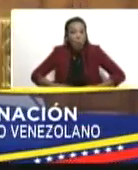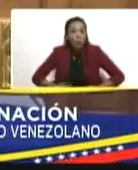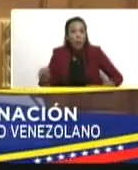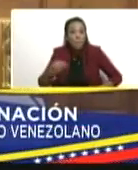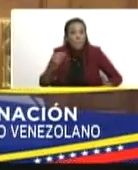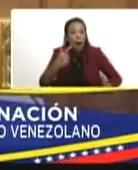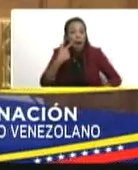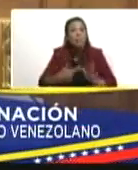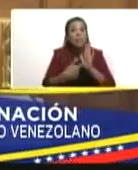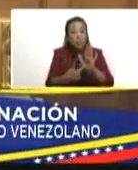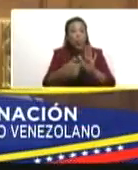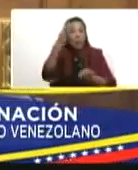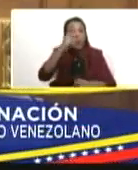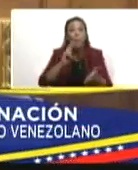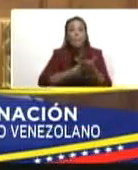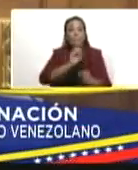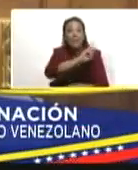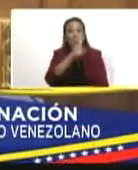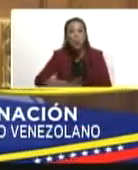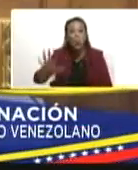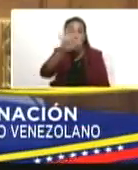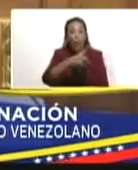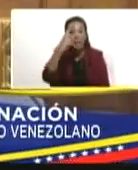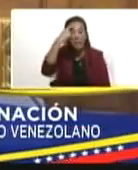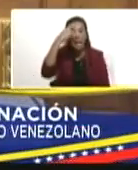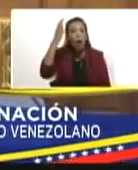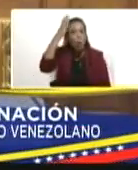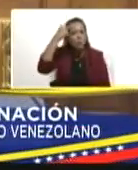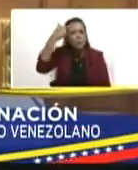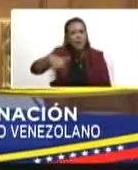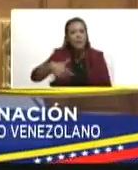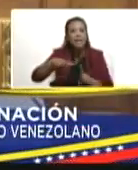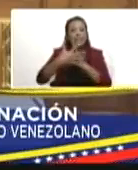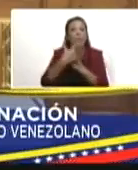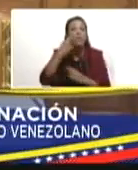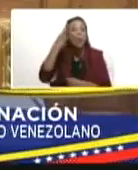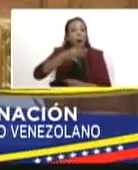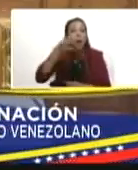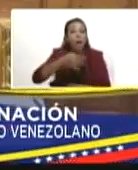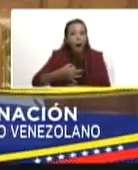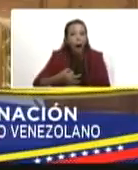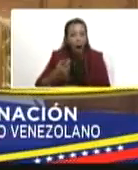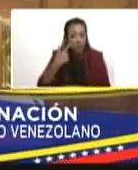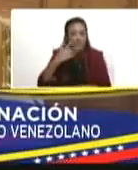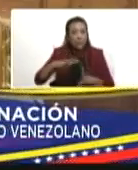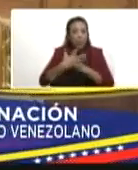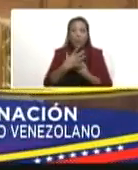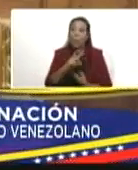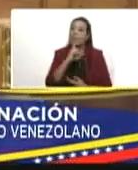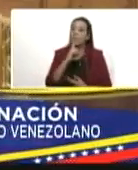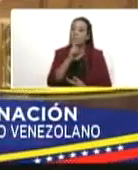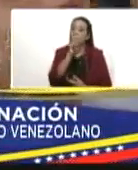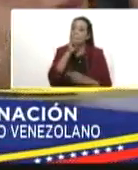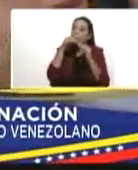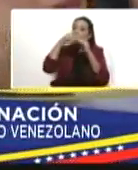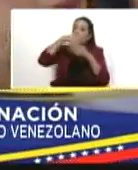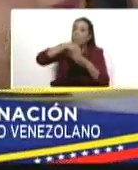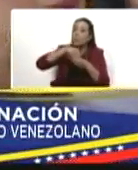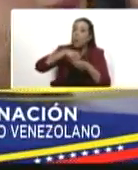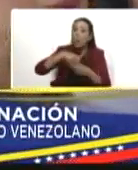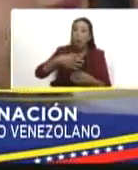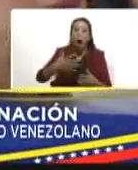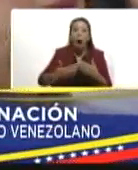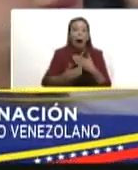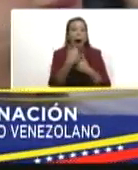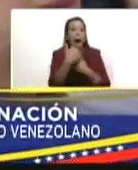Superior para que toda Venezuela Venezuela toda tenga conciencia de lo que hemos pasado cuando nos caían las bombas